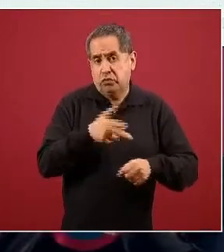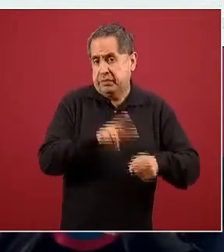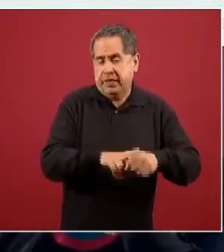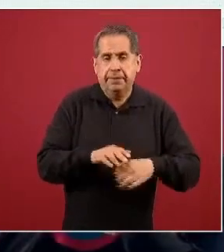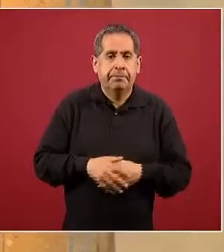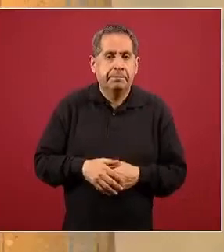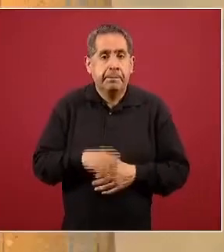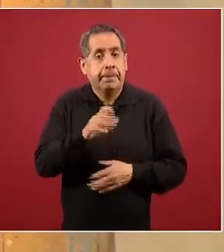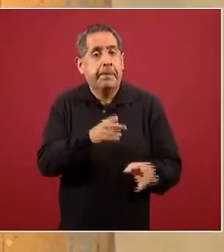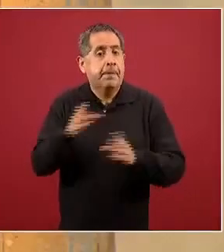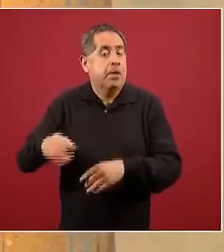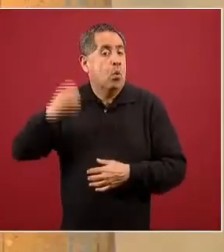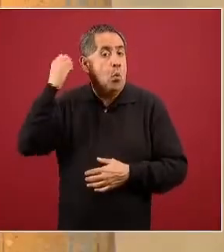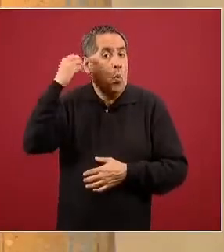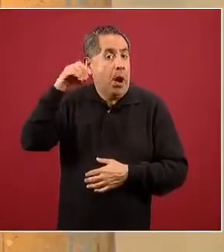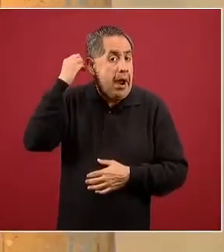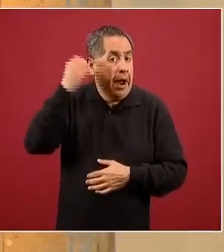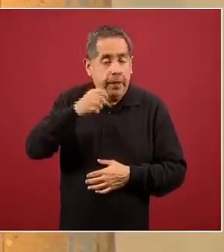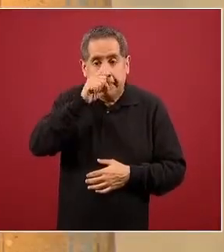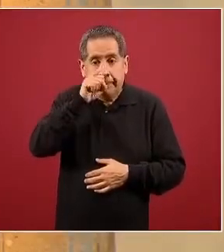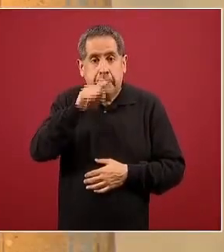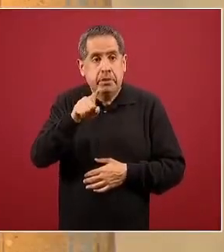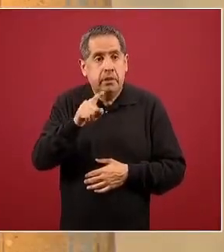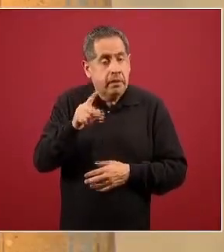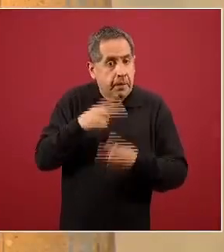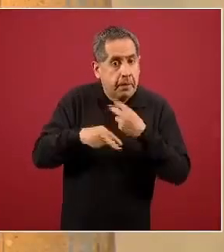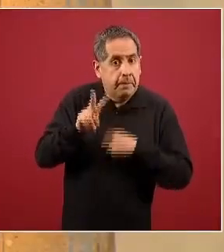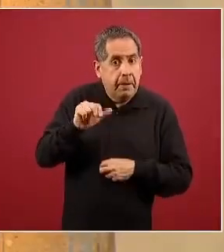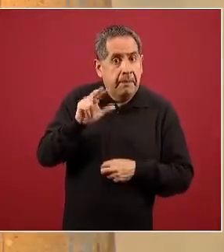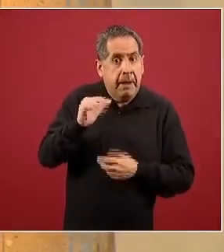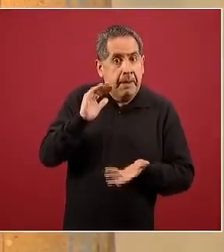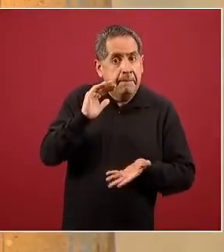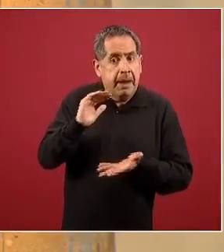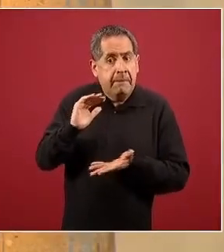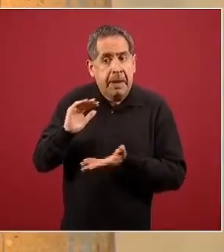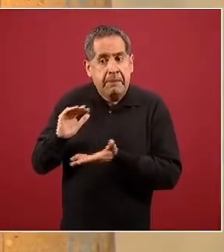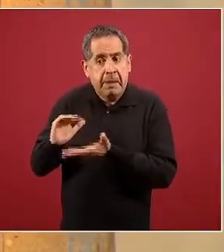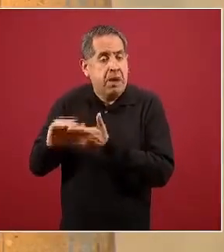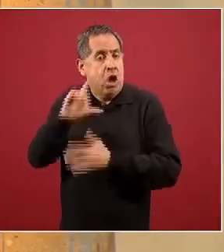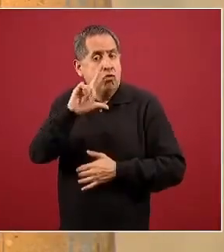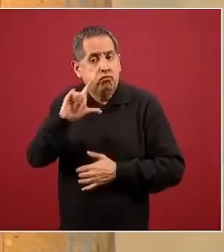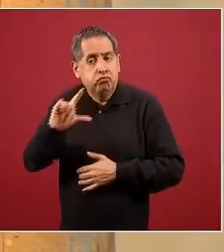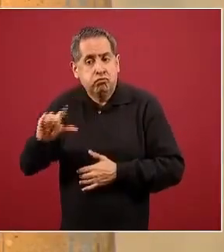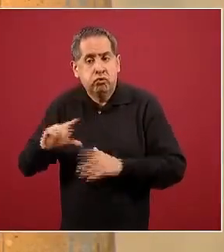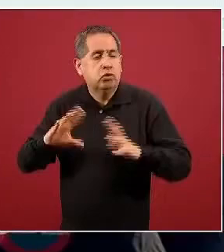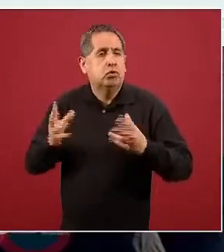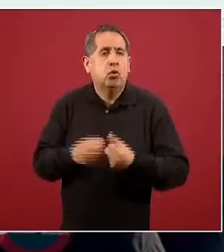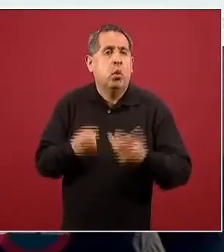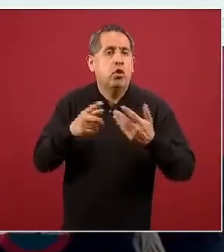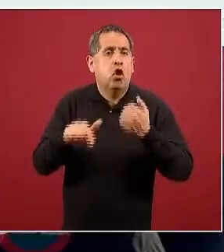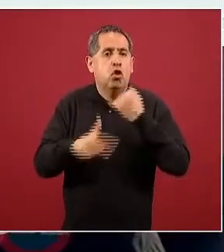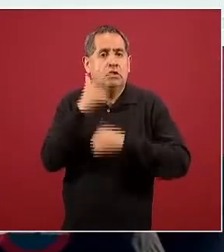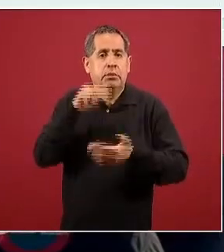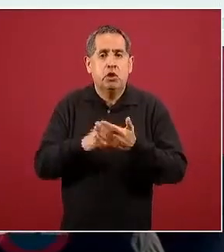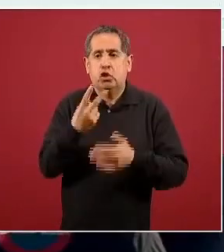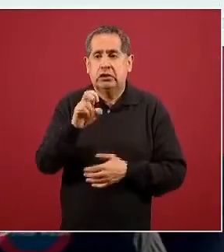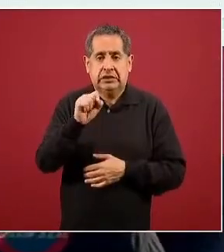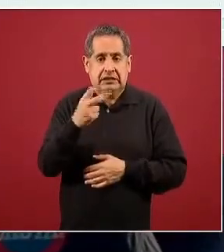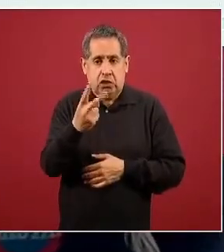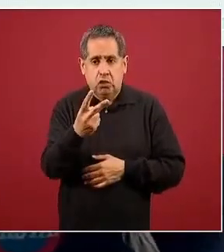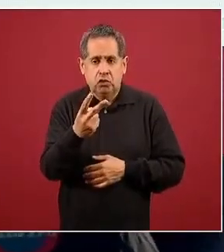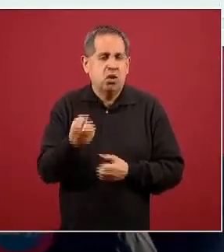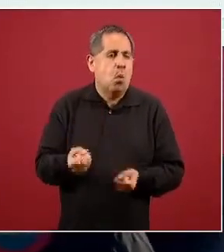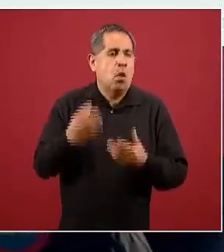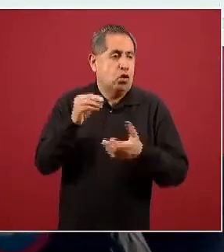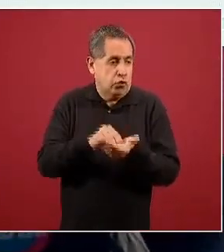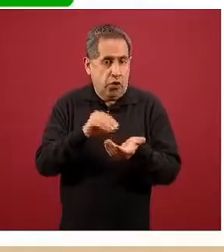ha mantenido esta tendencia a la disminución, tienen un total de casos estimados de 12.262, de